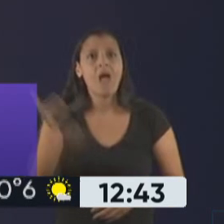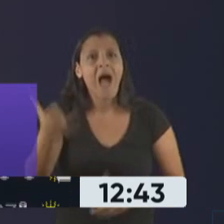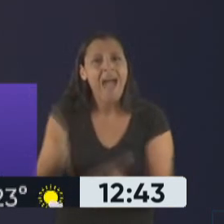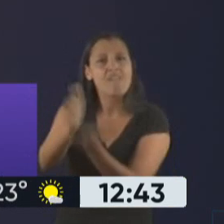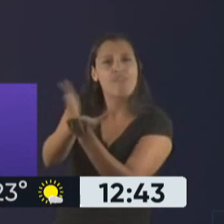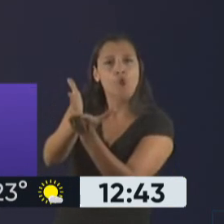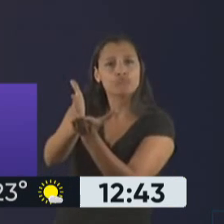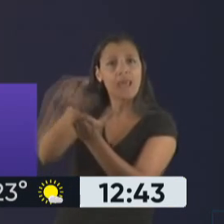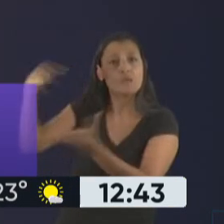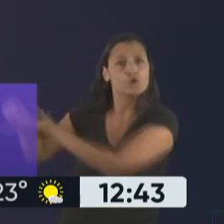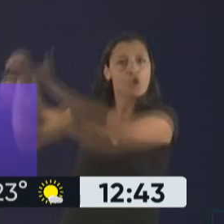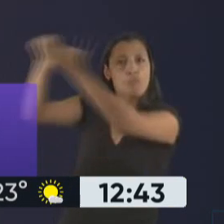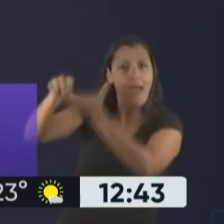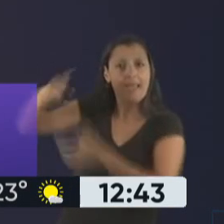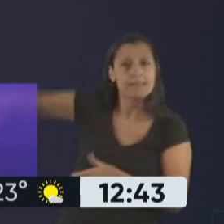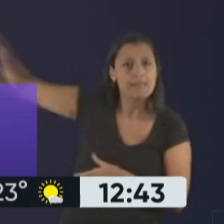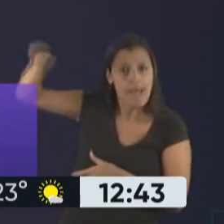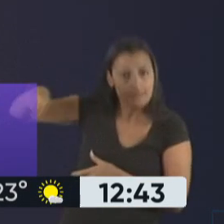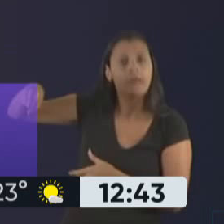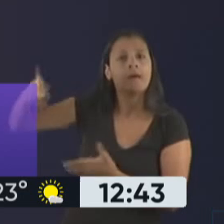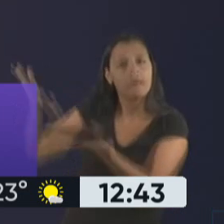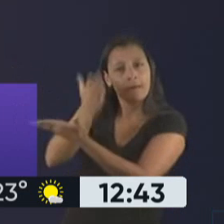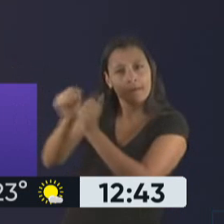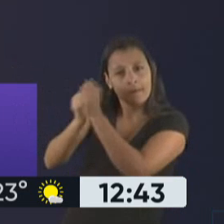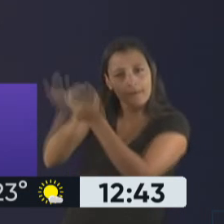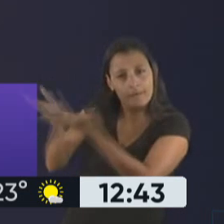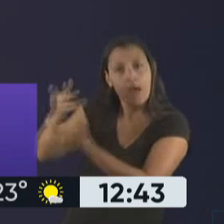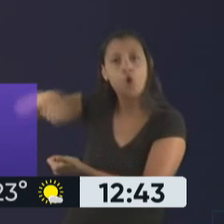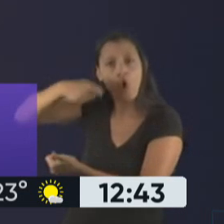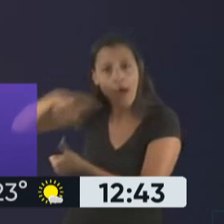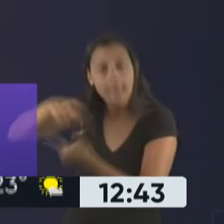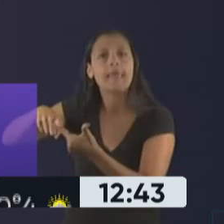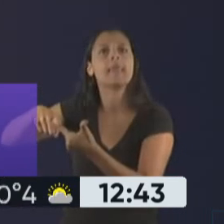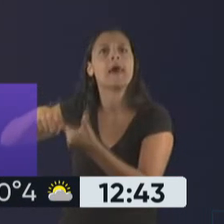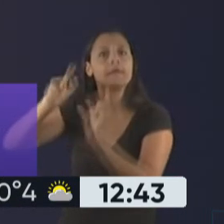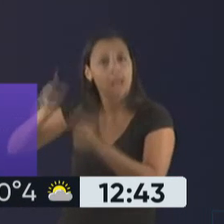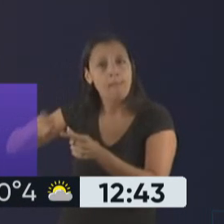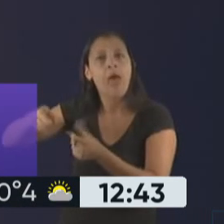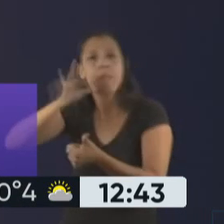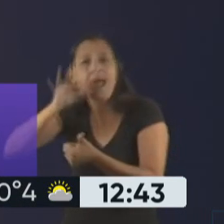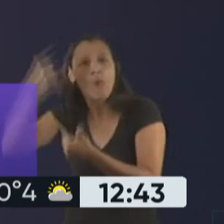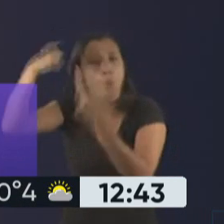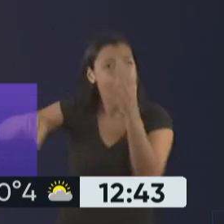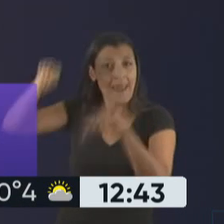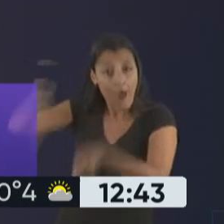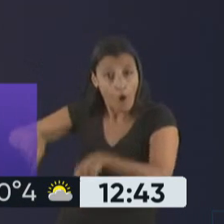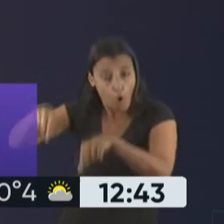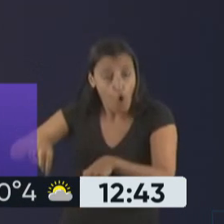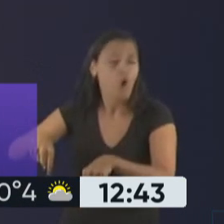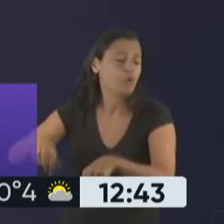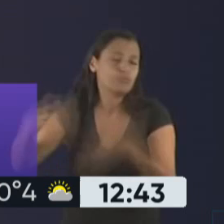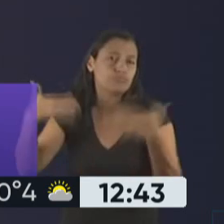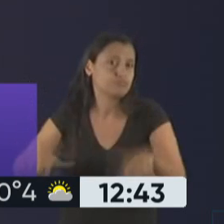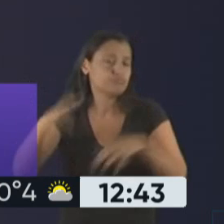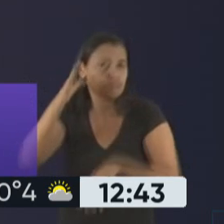fronteras de países que producen cocaína, que producen una marihuana hoy de alta